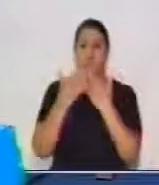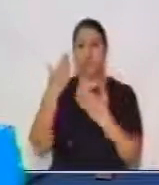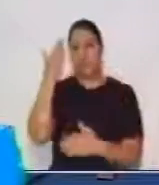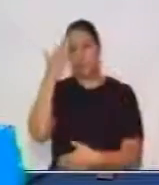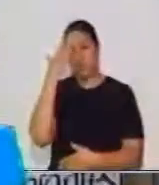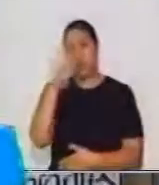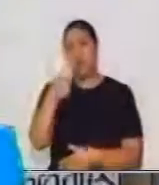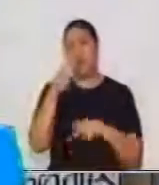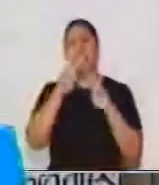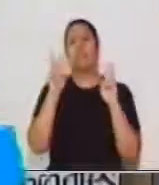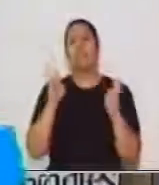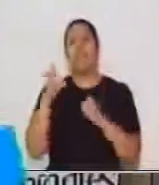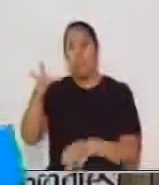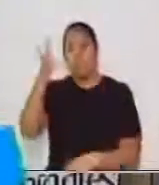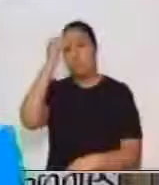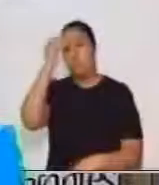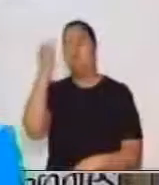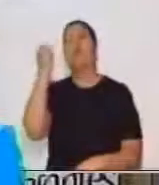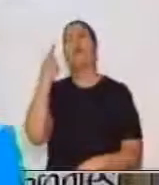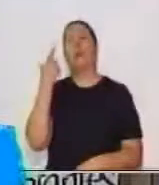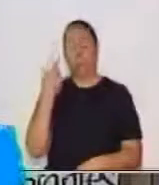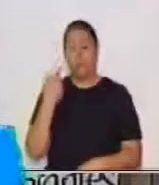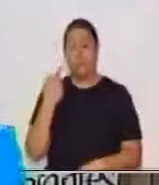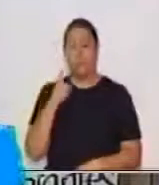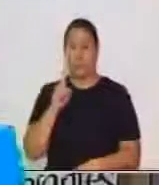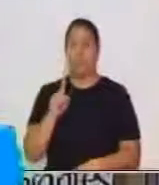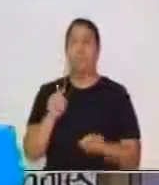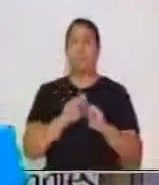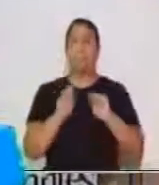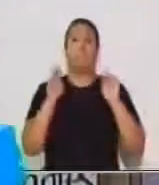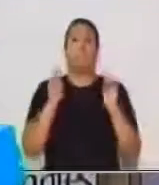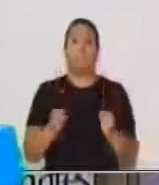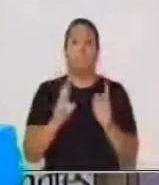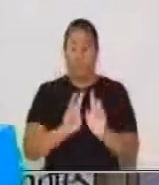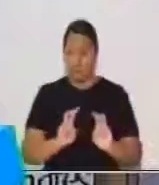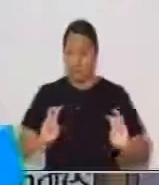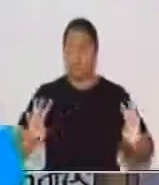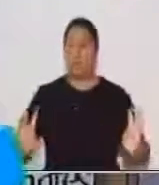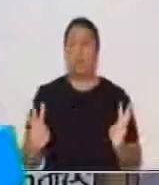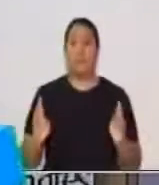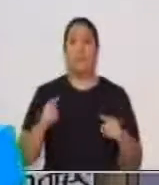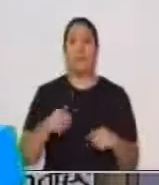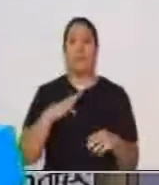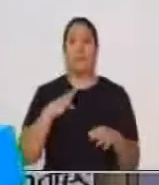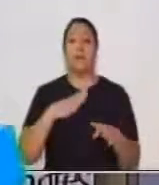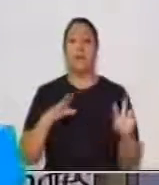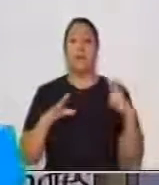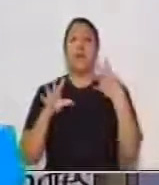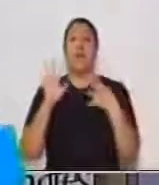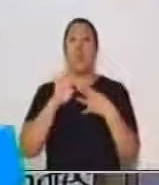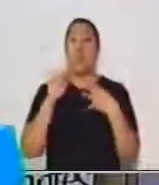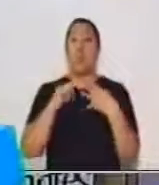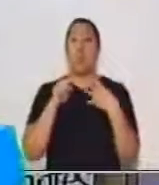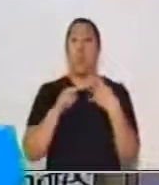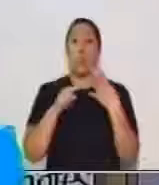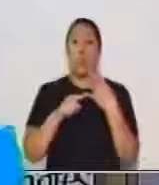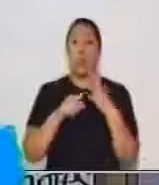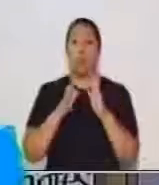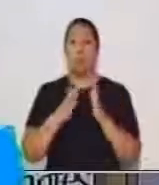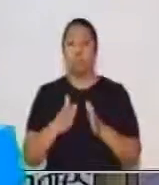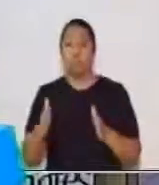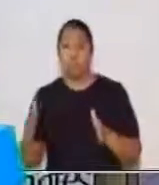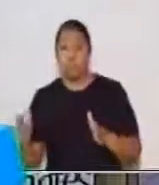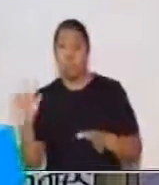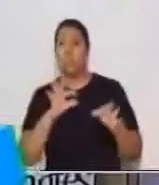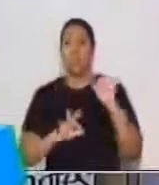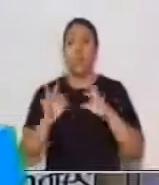pues la mesa redonda consta de 4 partes, de 4 estructuras específicas o de 4 elementos dentro